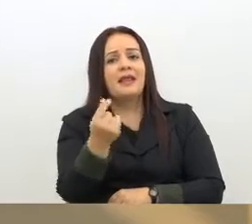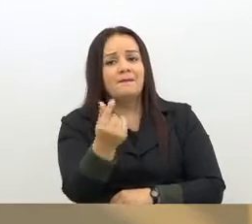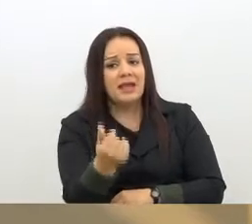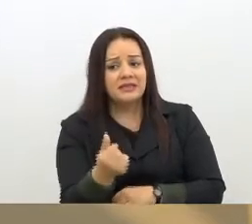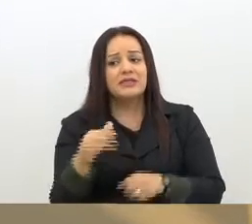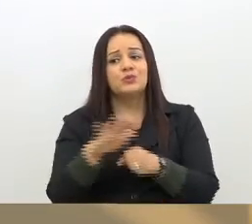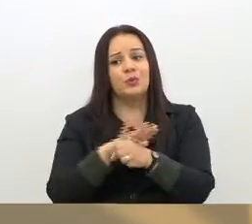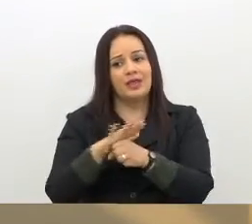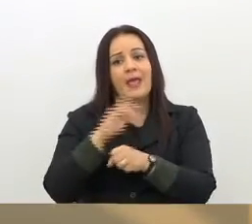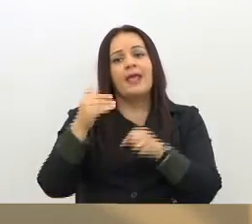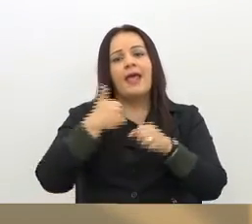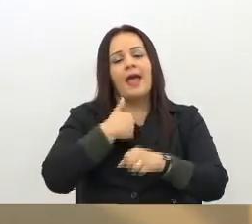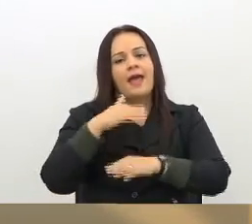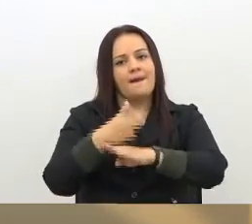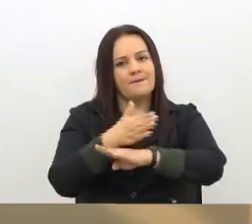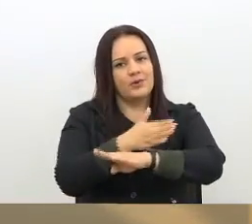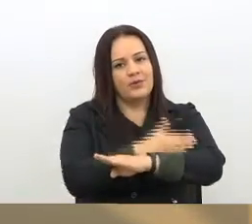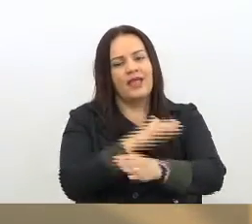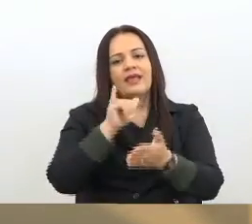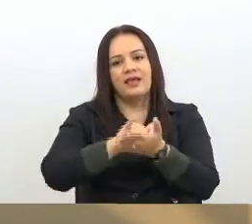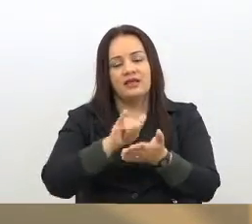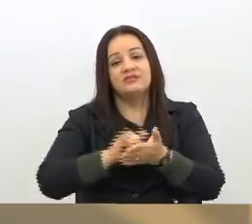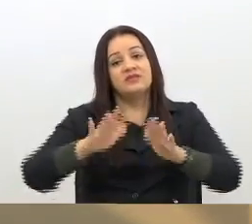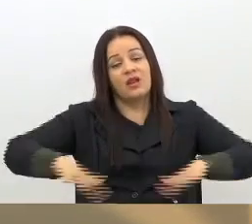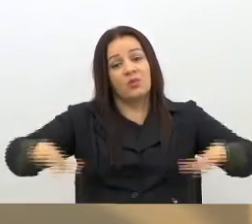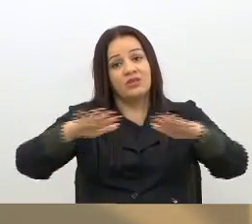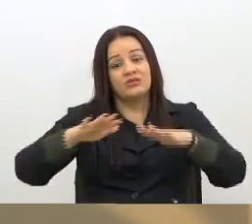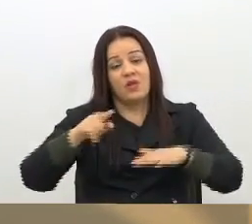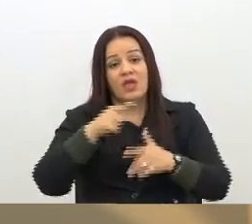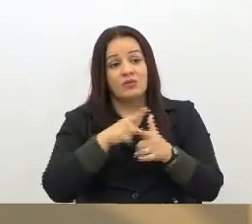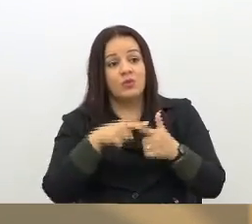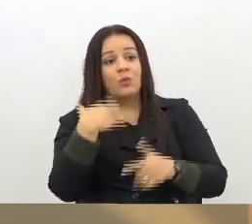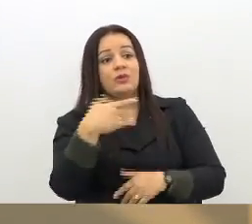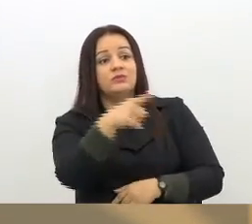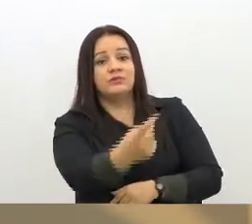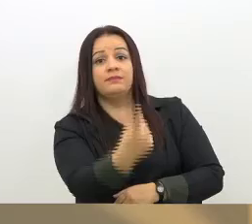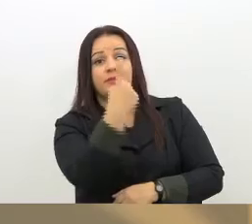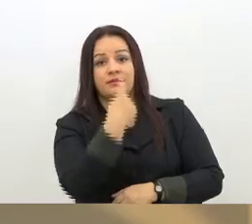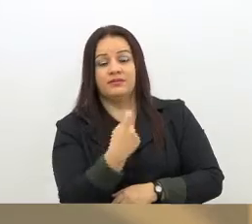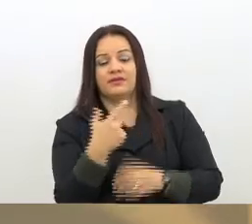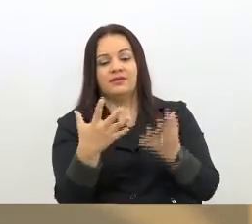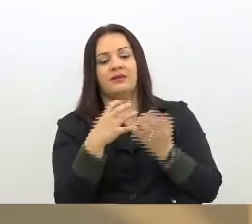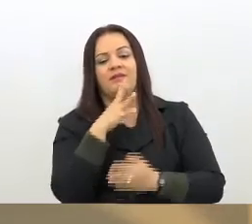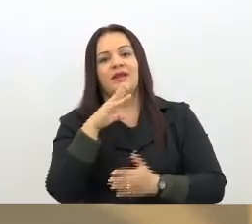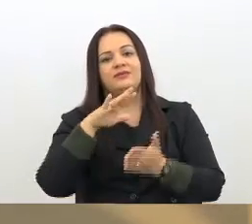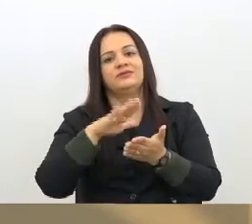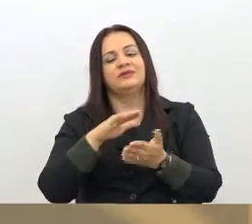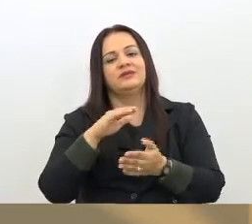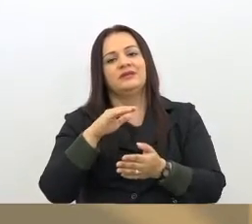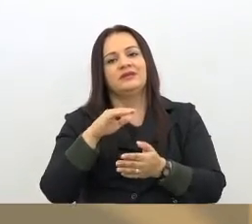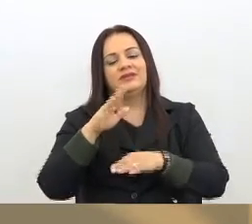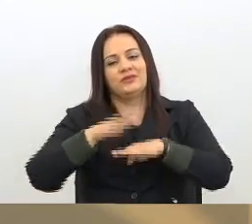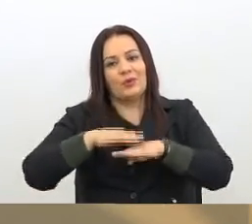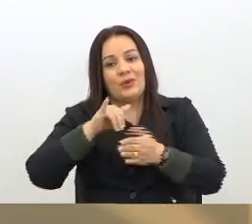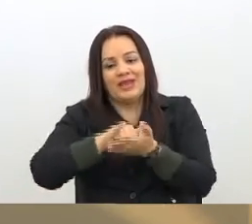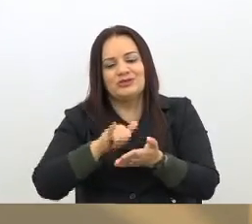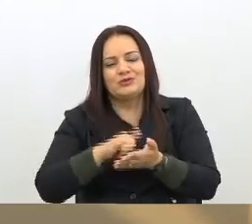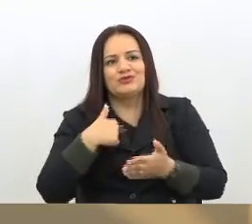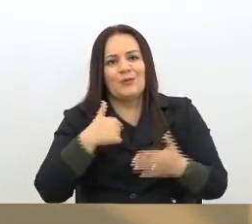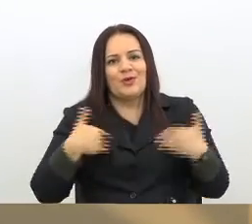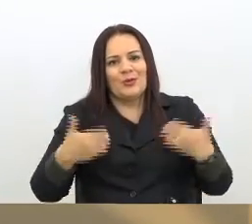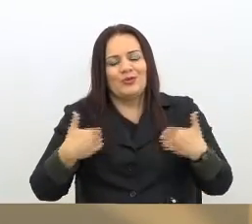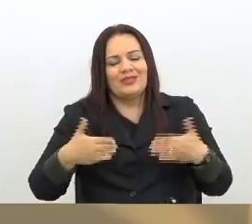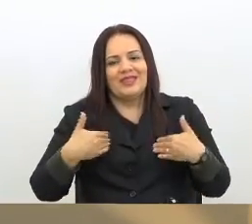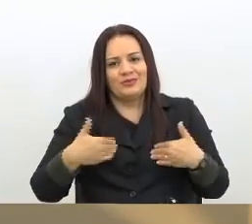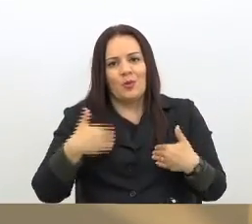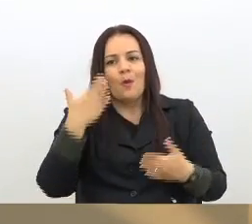alcance y para que haya prosperidad. Ese es el contexto. Así que fíjese que cuando usted me dijo que me quería hablar de esto, qué contento me puse, porque yo